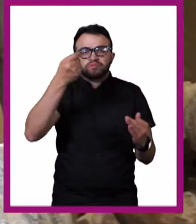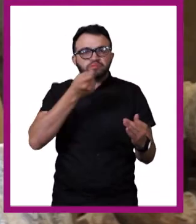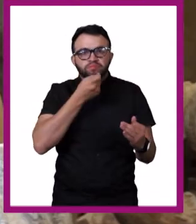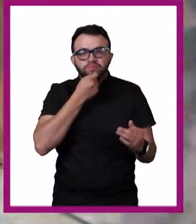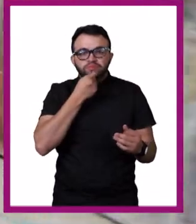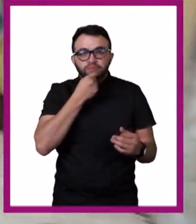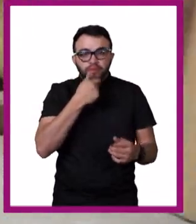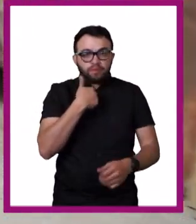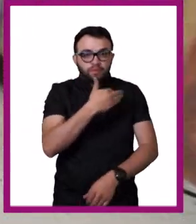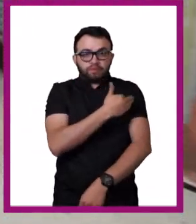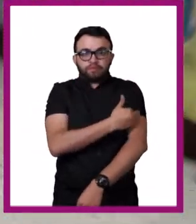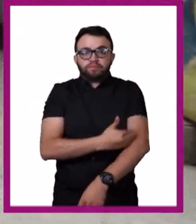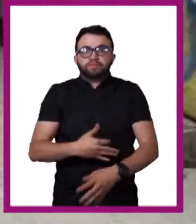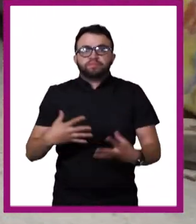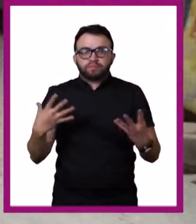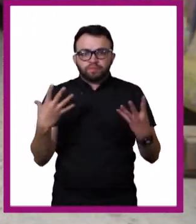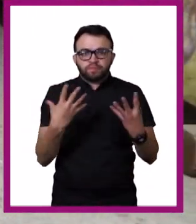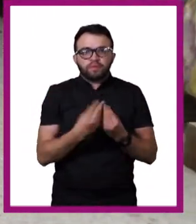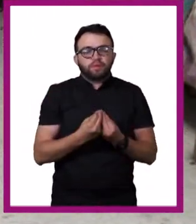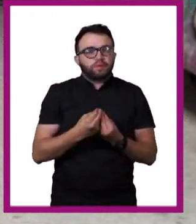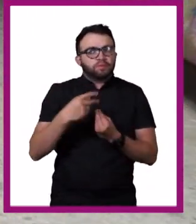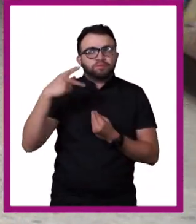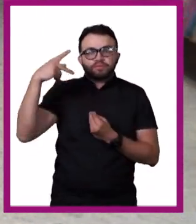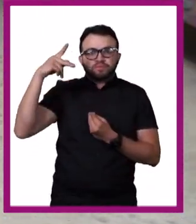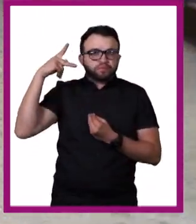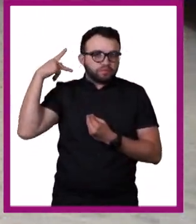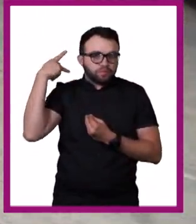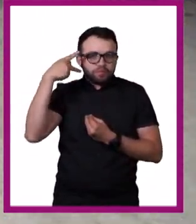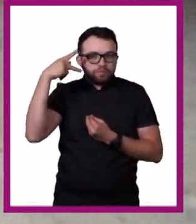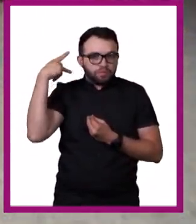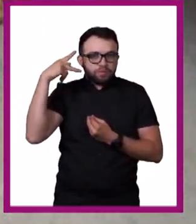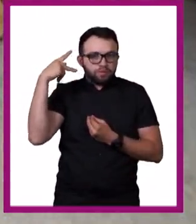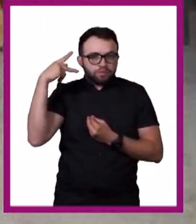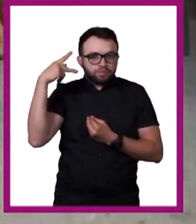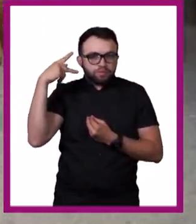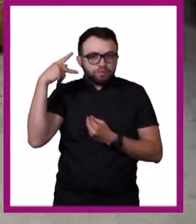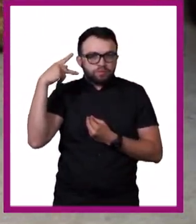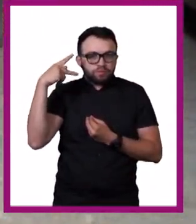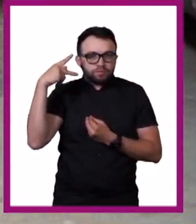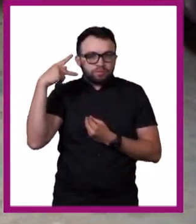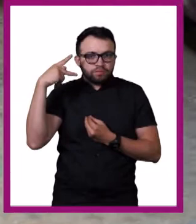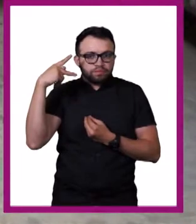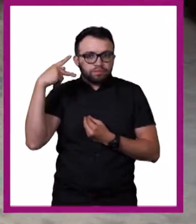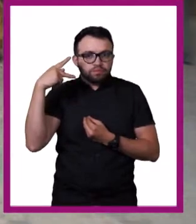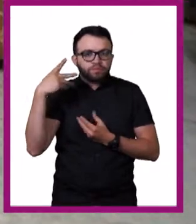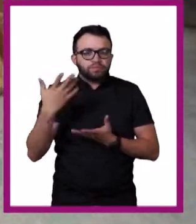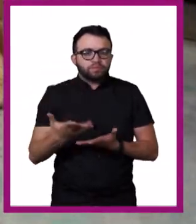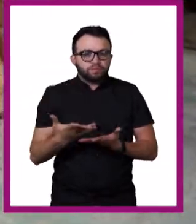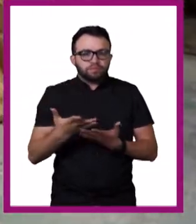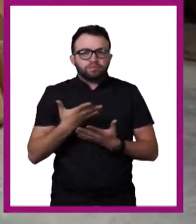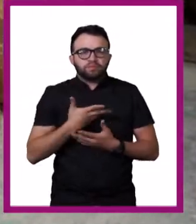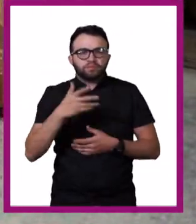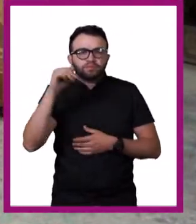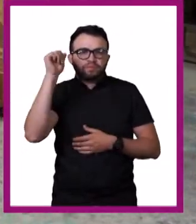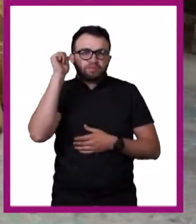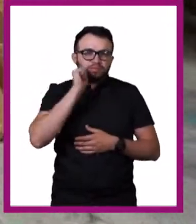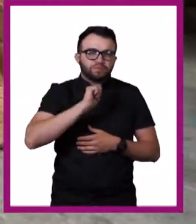Vengo de una familia provinciana del estado de Puebla. Hubo